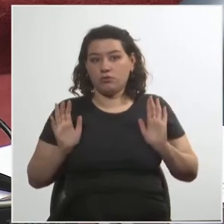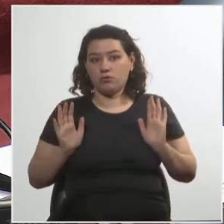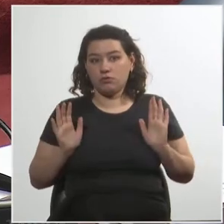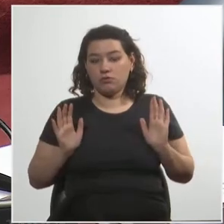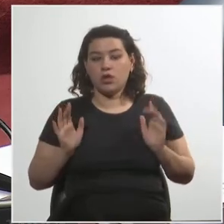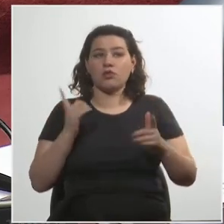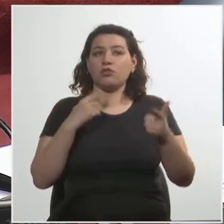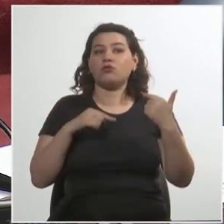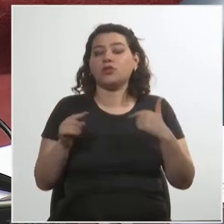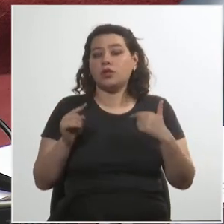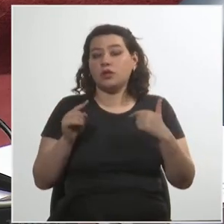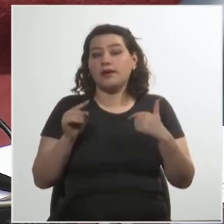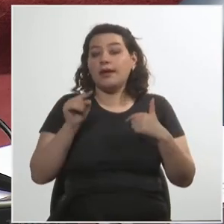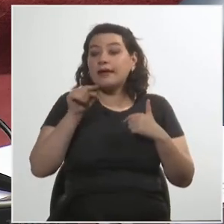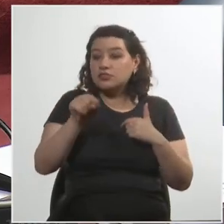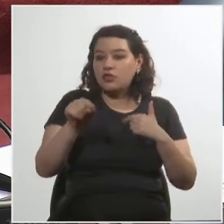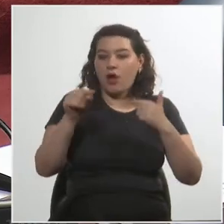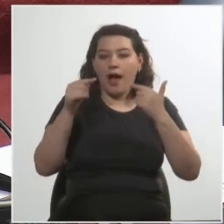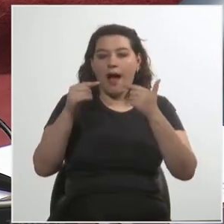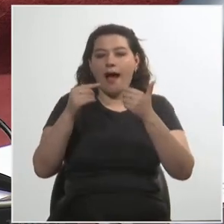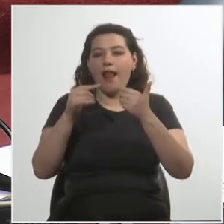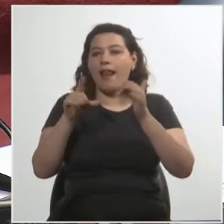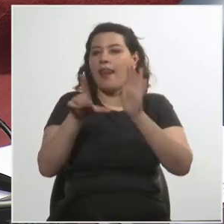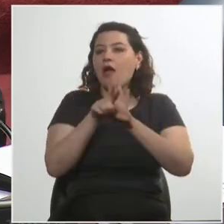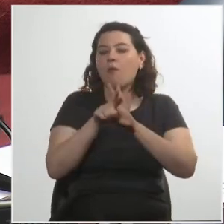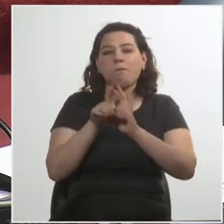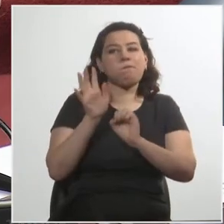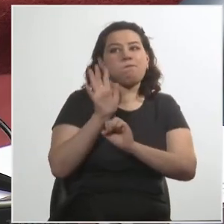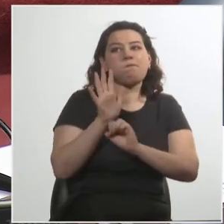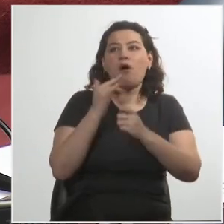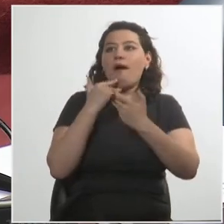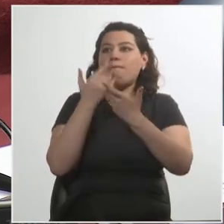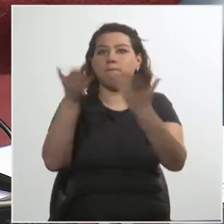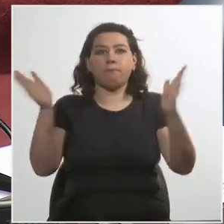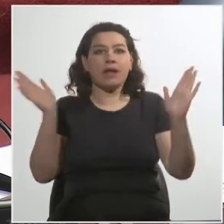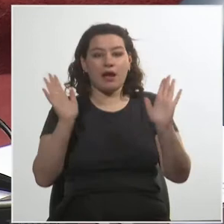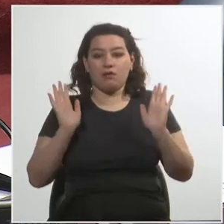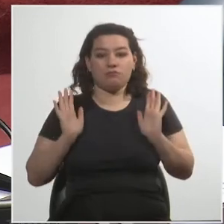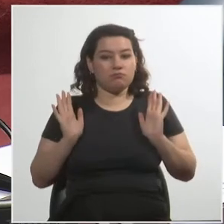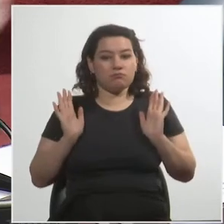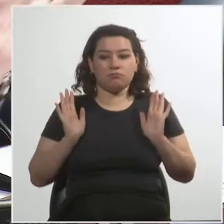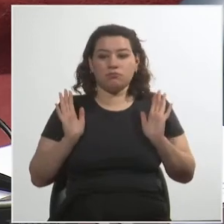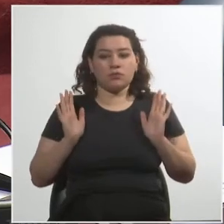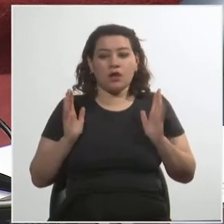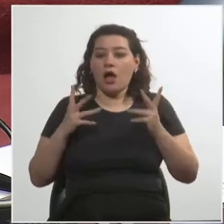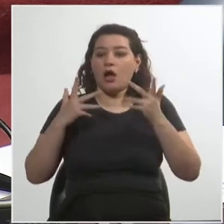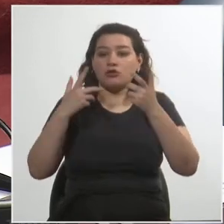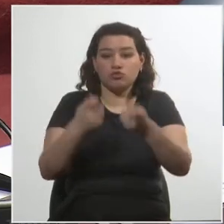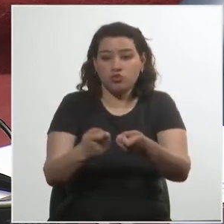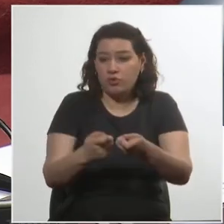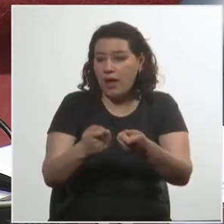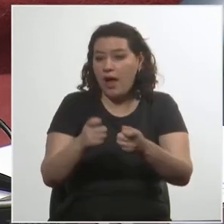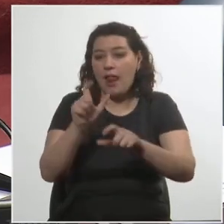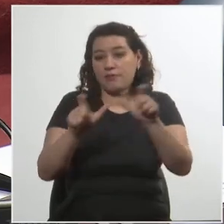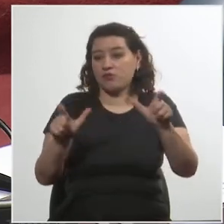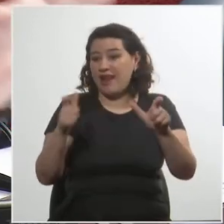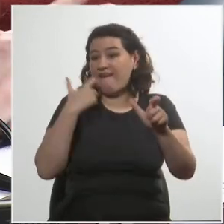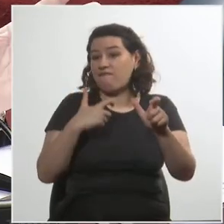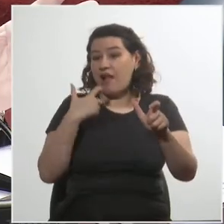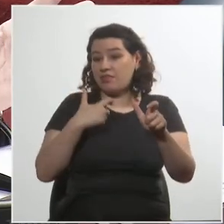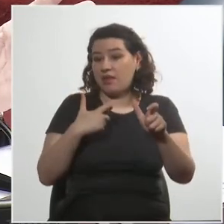y por lo tanto esa amplitud deja abierto reparar lo que todavía queda por reparar